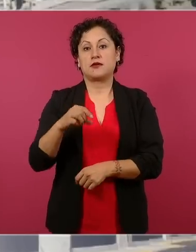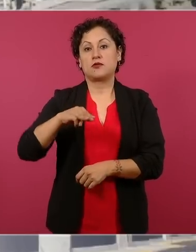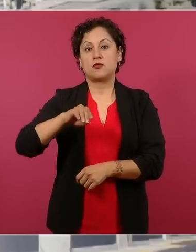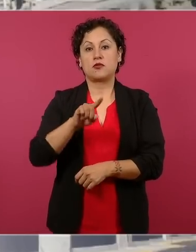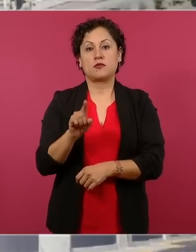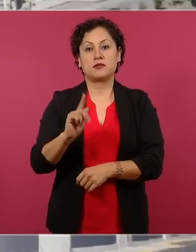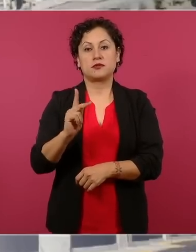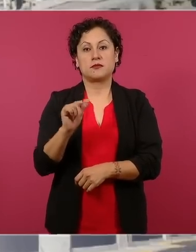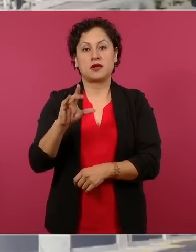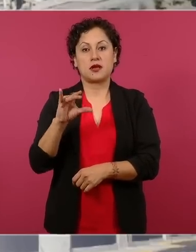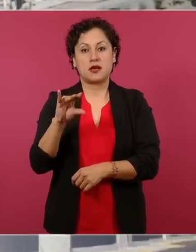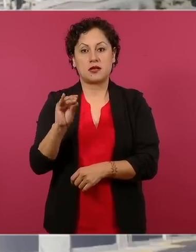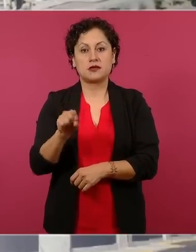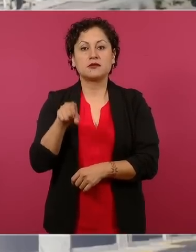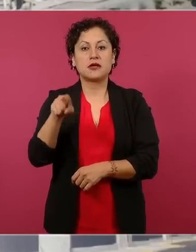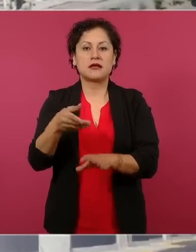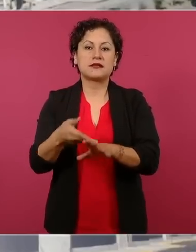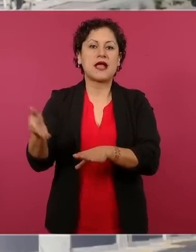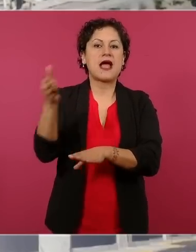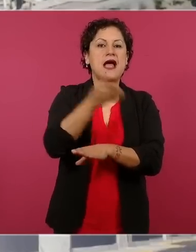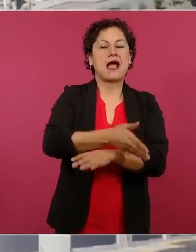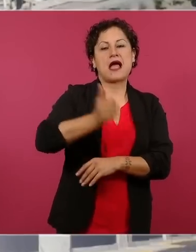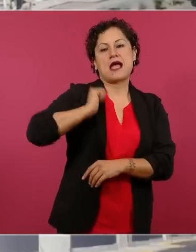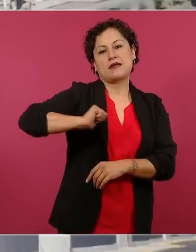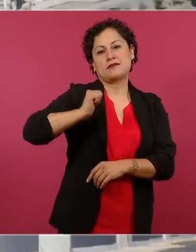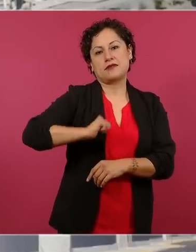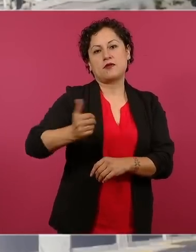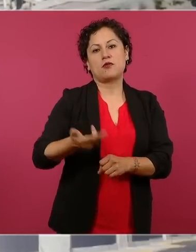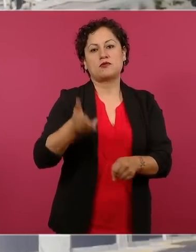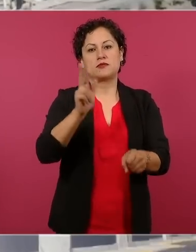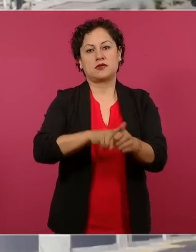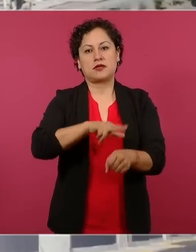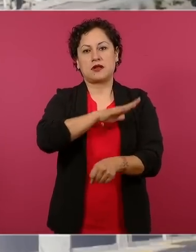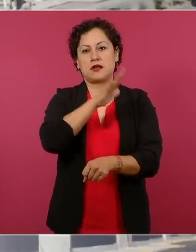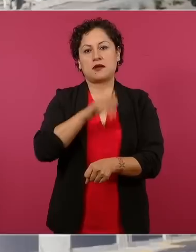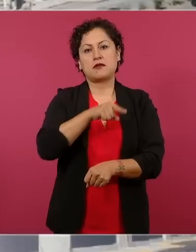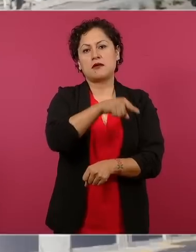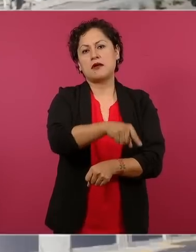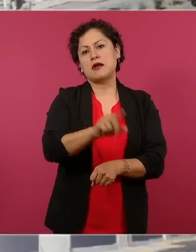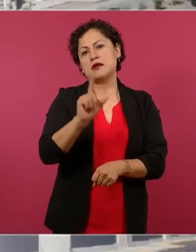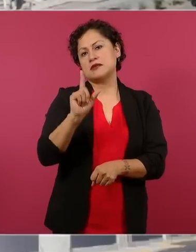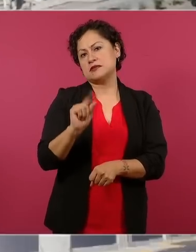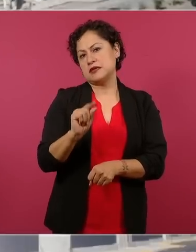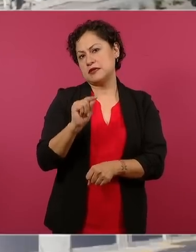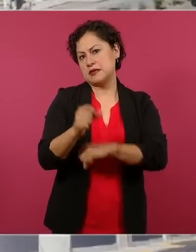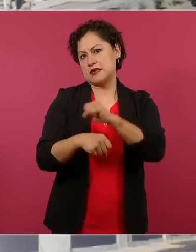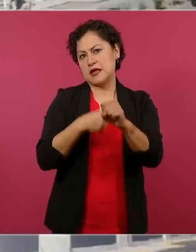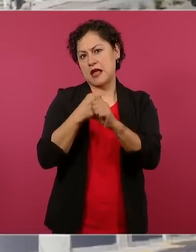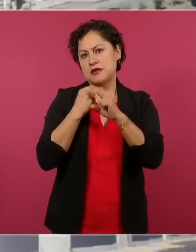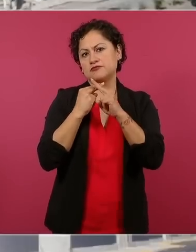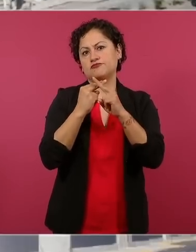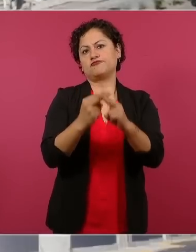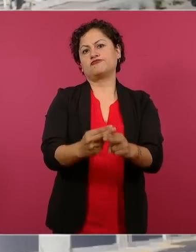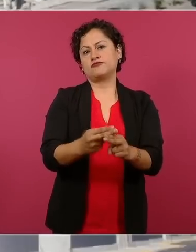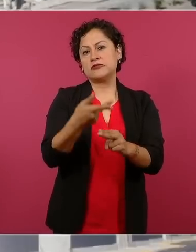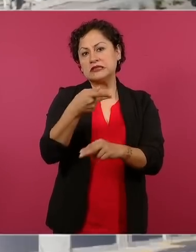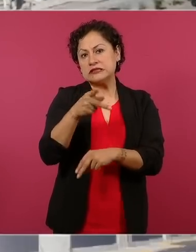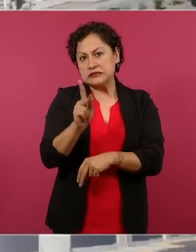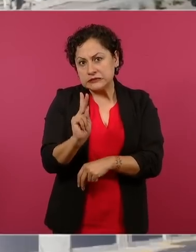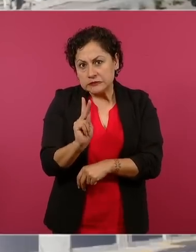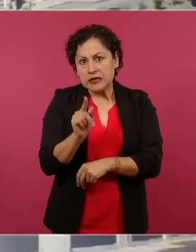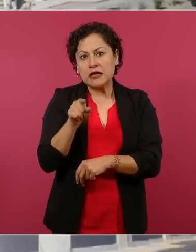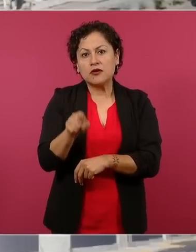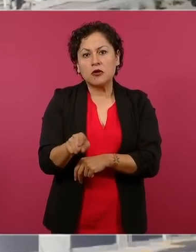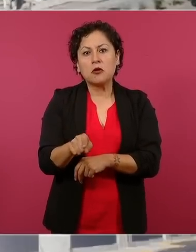al antiguo Hospital General, que dio servicio durante más de 70 años, pero que no se había logrado